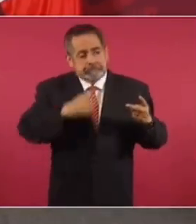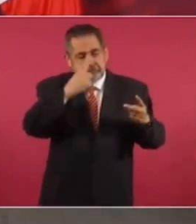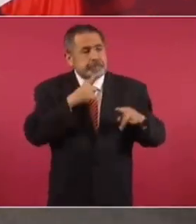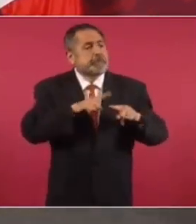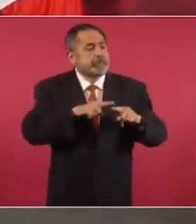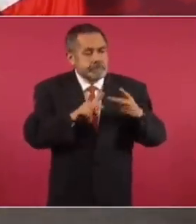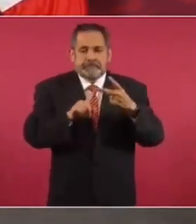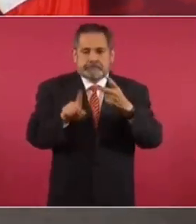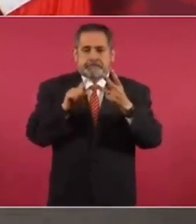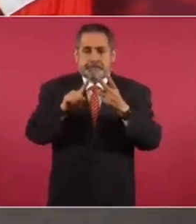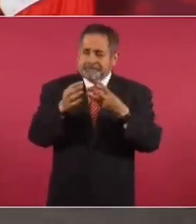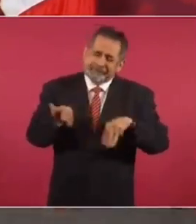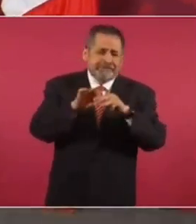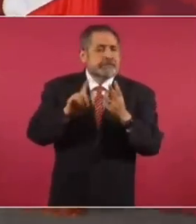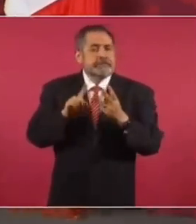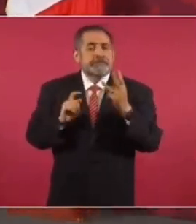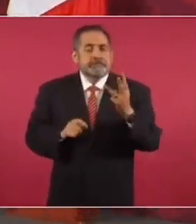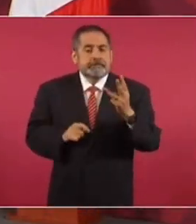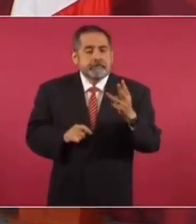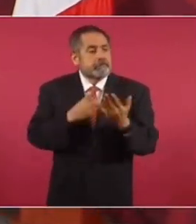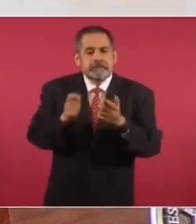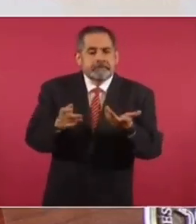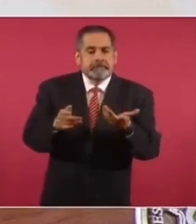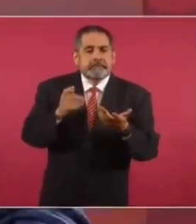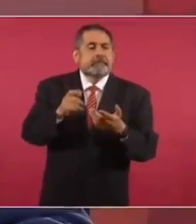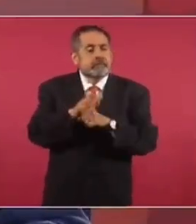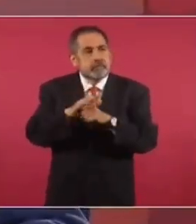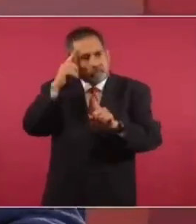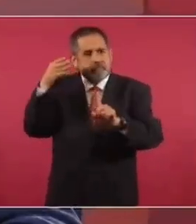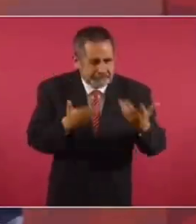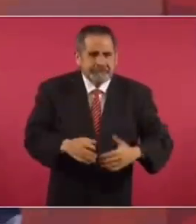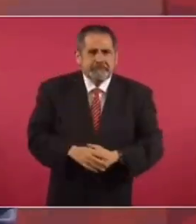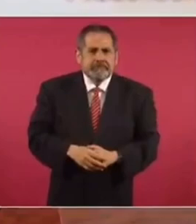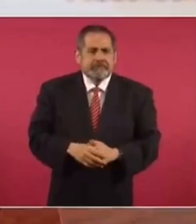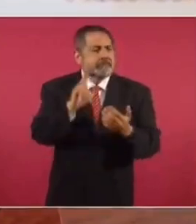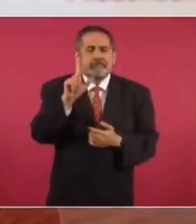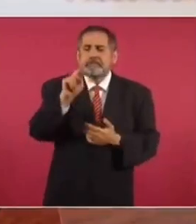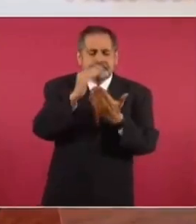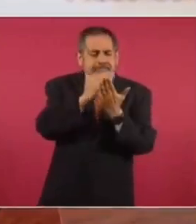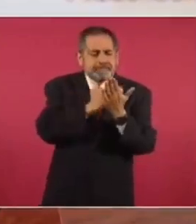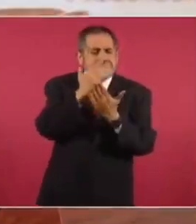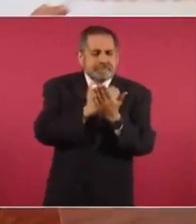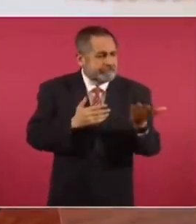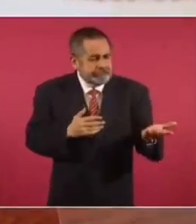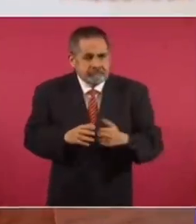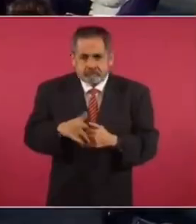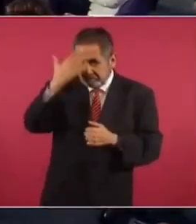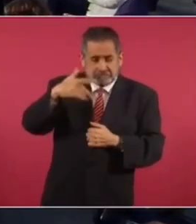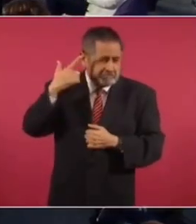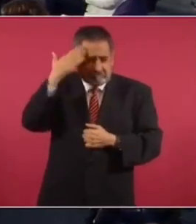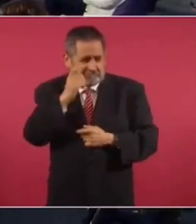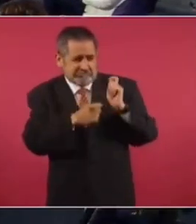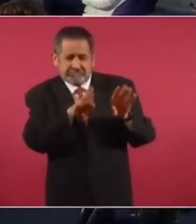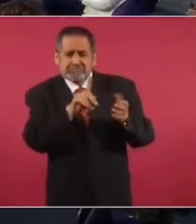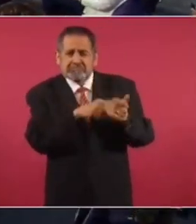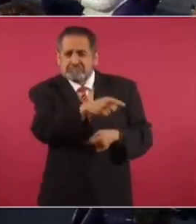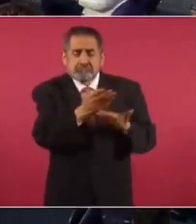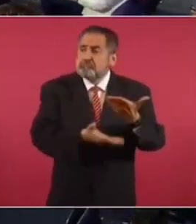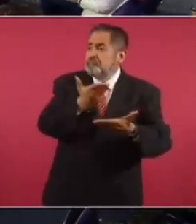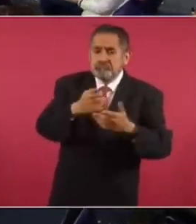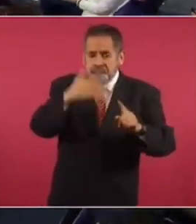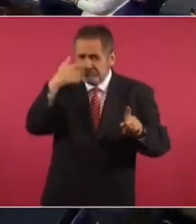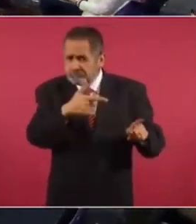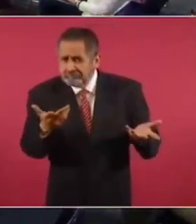Tercero, que es muy importante, el programa que proponen. Pero un plan, ¿ustedes saben de algo que estén